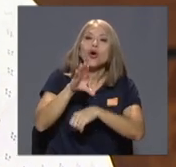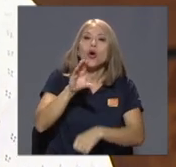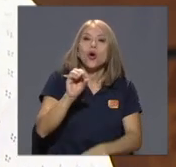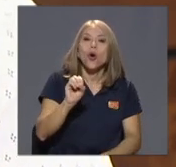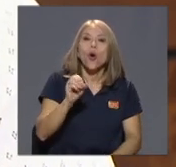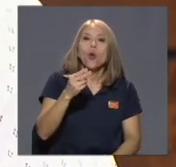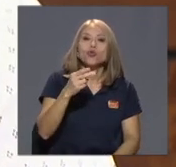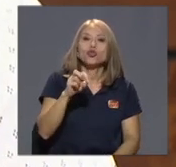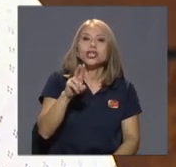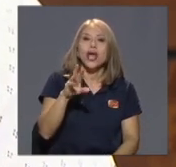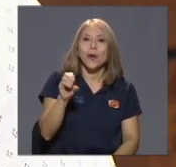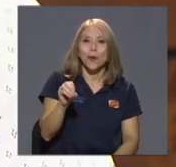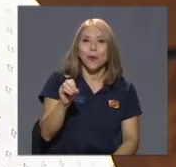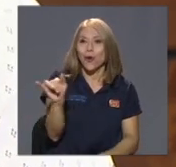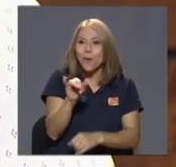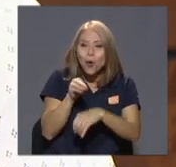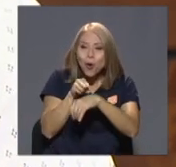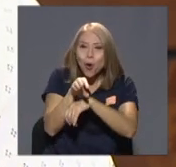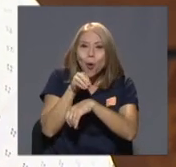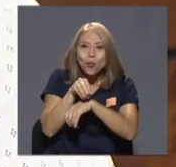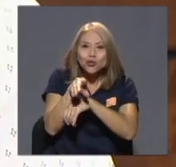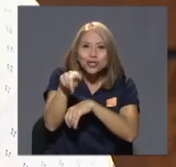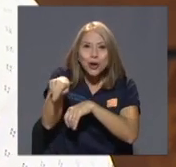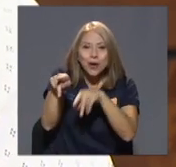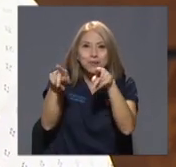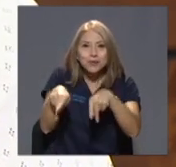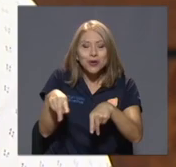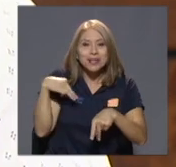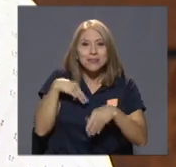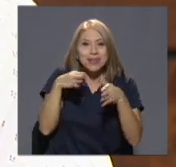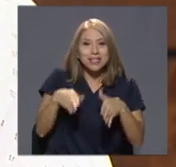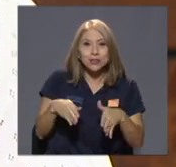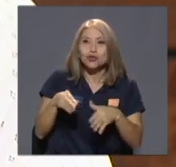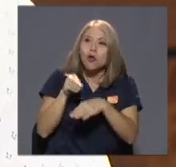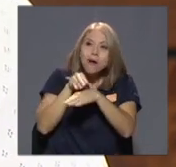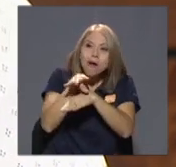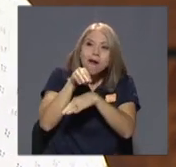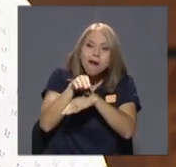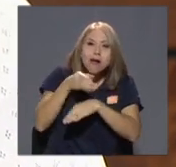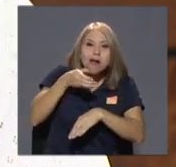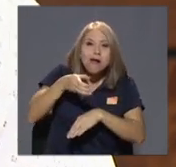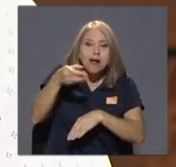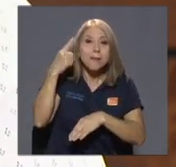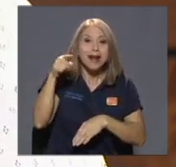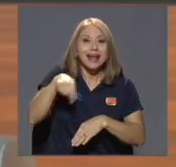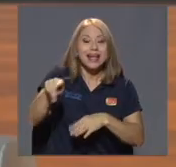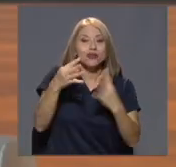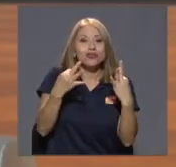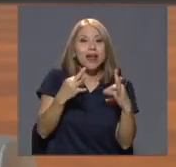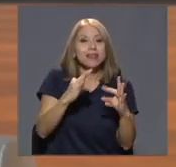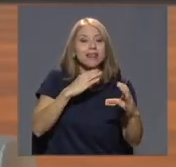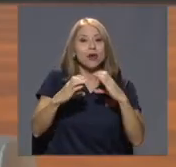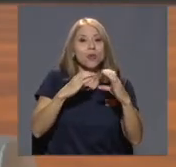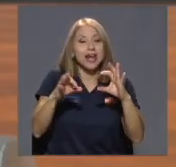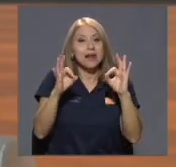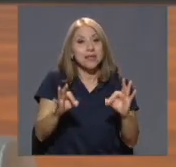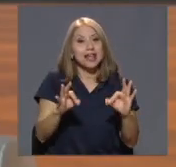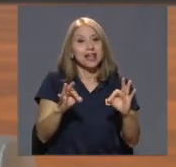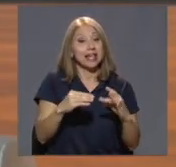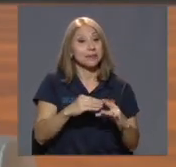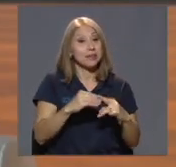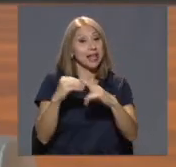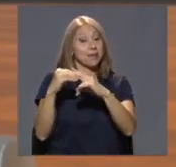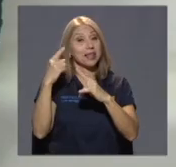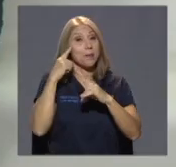ministros o viceministros, para que traten de, digamos, de comunicar bien, sobre todo por el manejo de las redes sociales, que a veces pueden resultar muy incendiarias